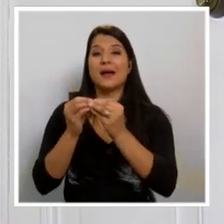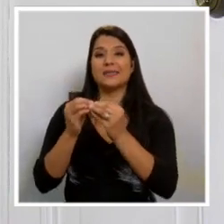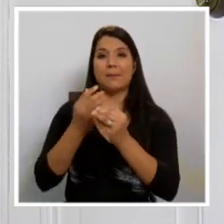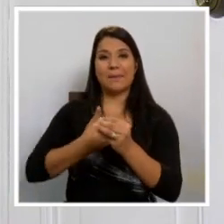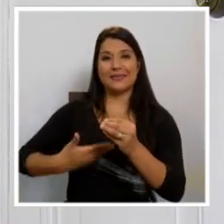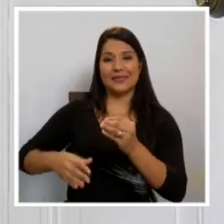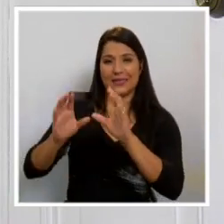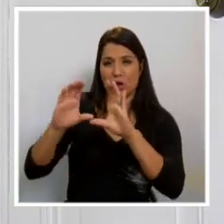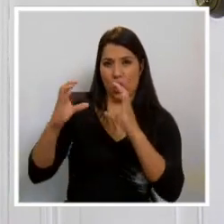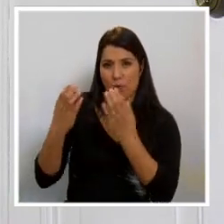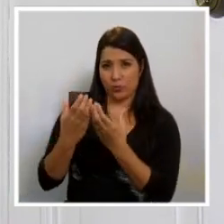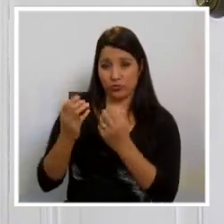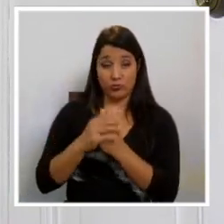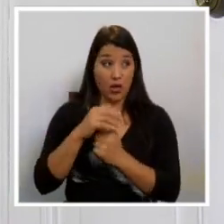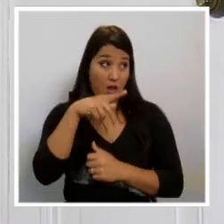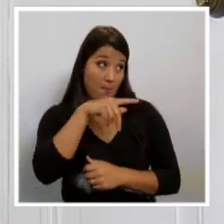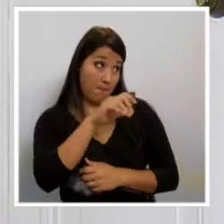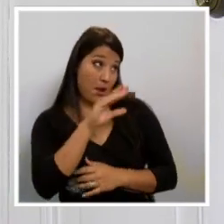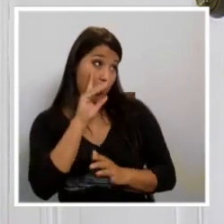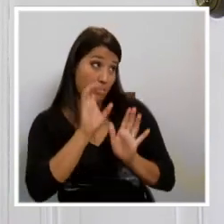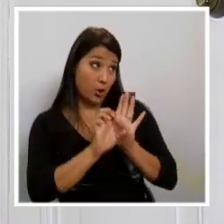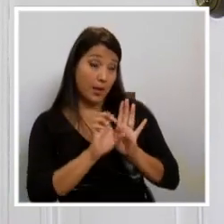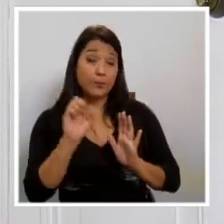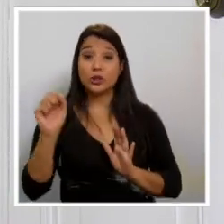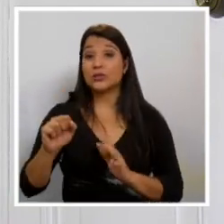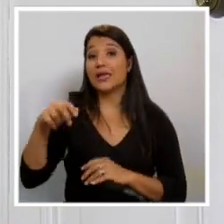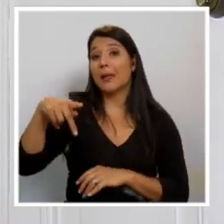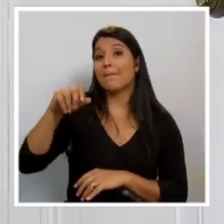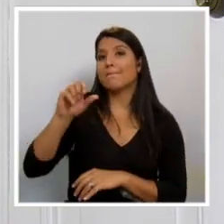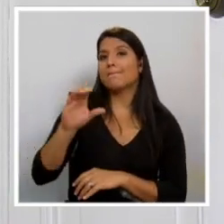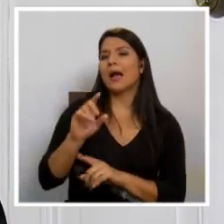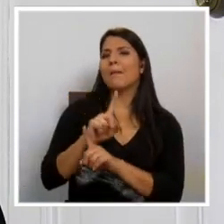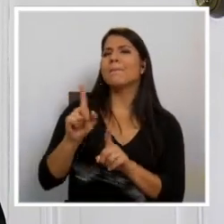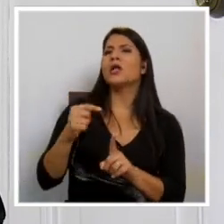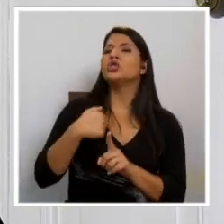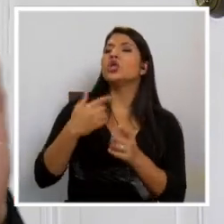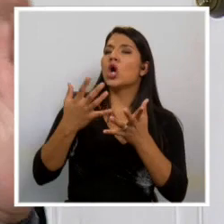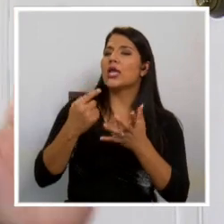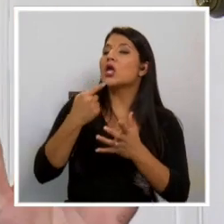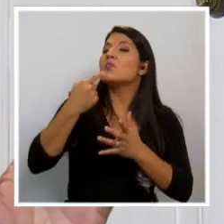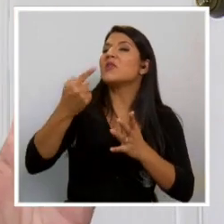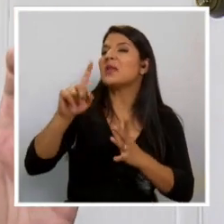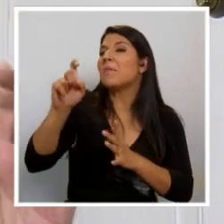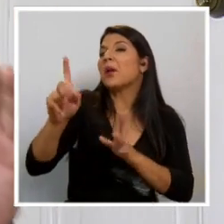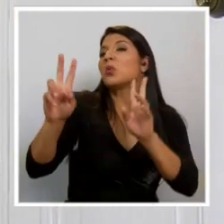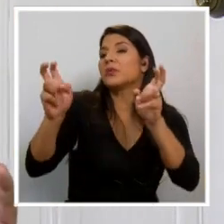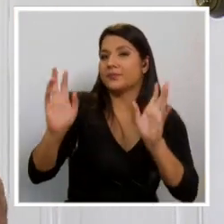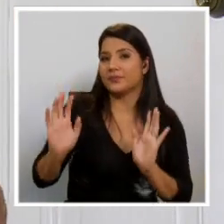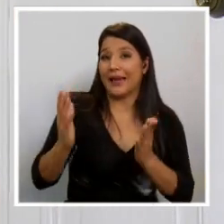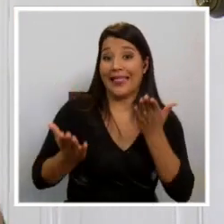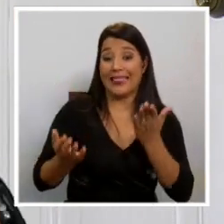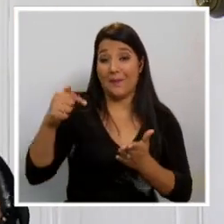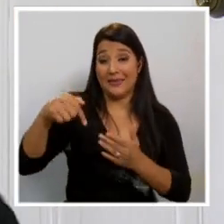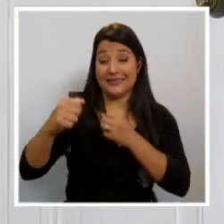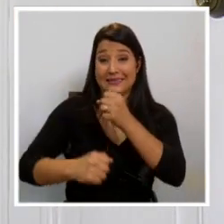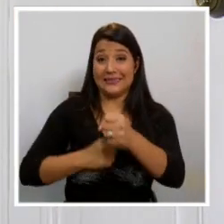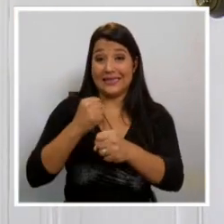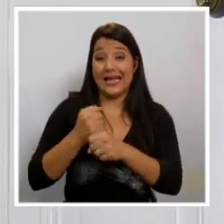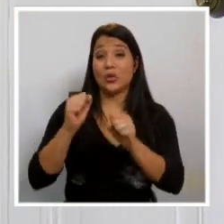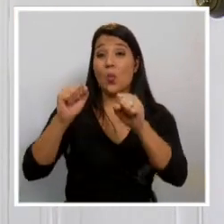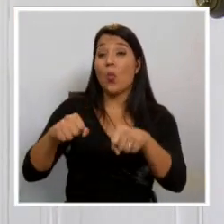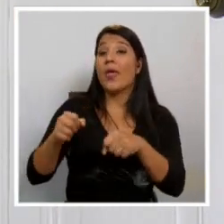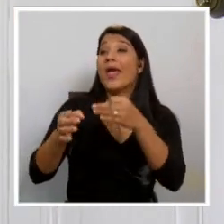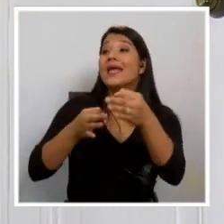una hipótesis que podría ser interesante, sí, el PAC, pero yo quisiera plantear una hipótesis. Quizás en este año se podría explicar la gran